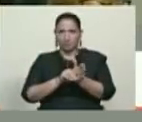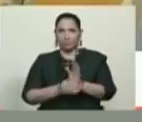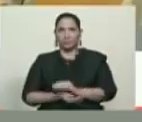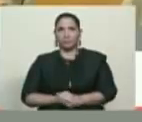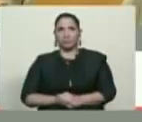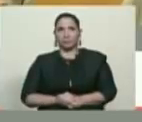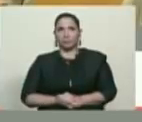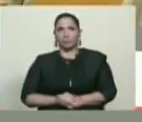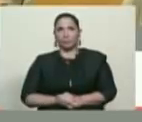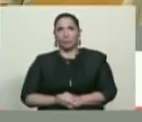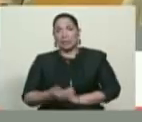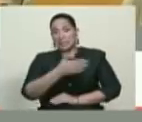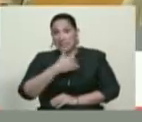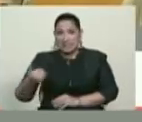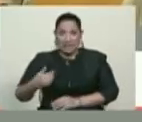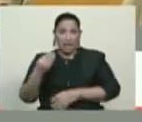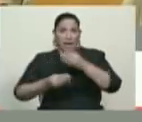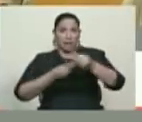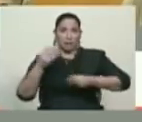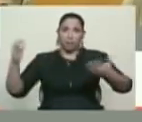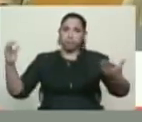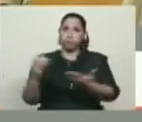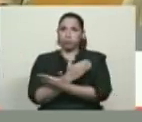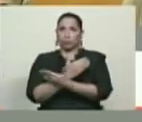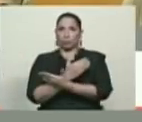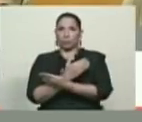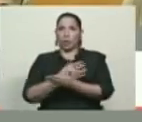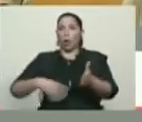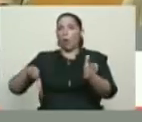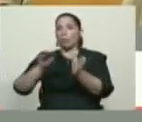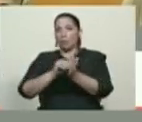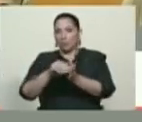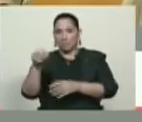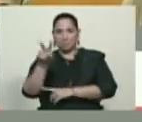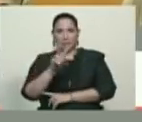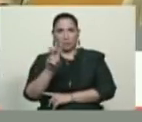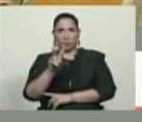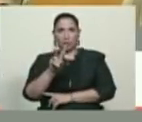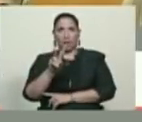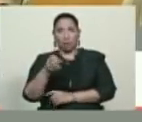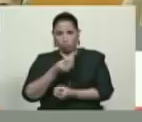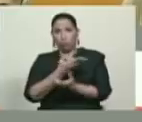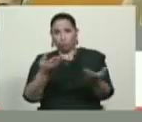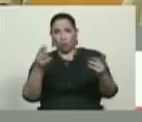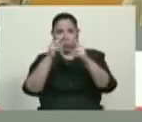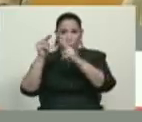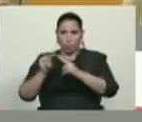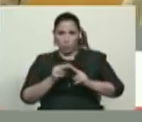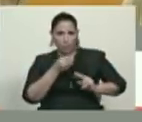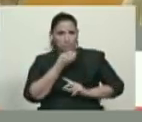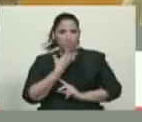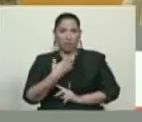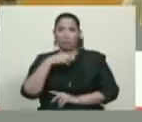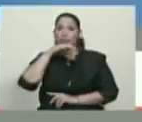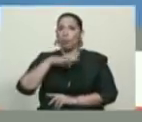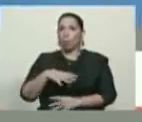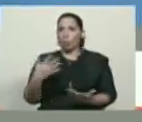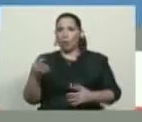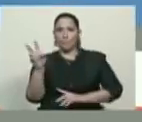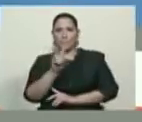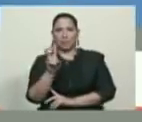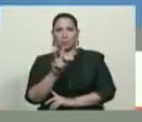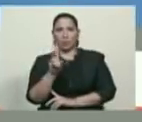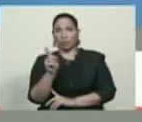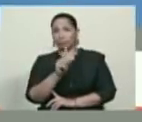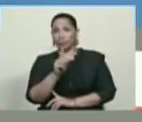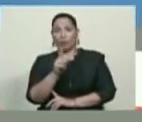un intento de golpe de Estado en Venezuela. Ustedes conocen bien la historia contemporánea venezolana. No es sencillo